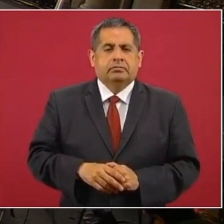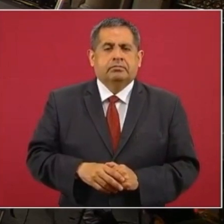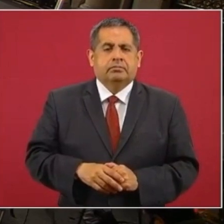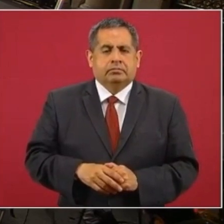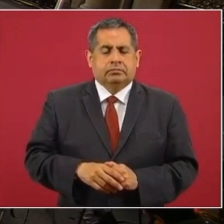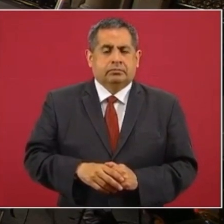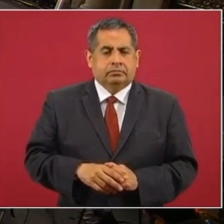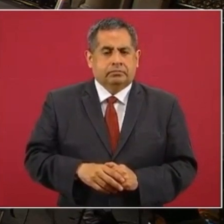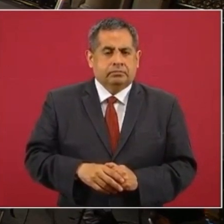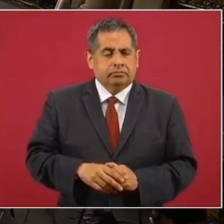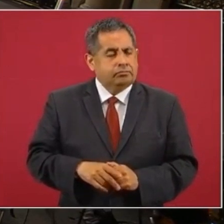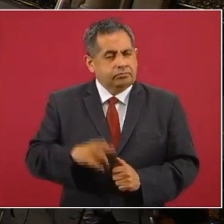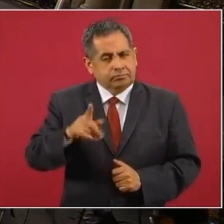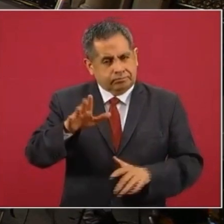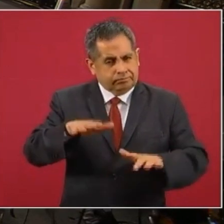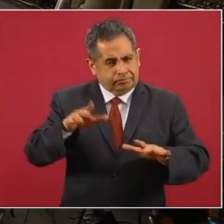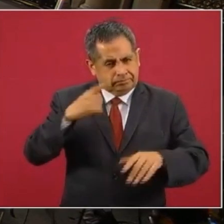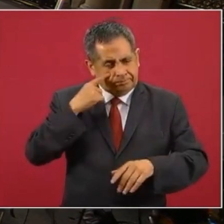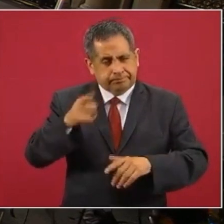Porque hay veces,